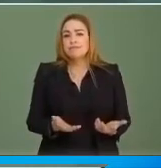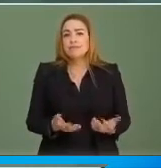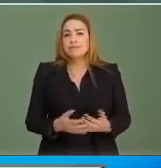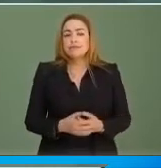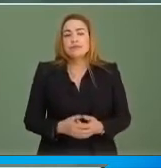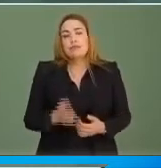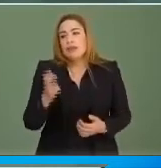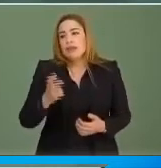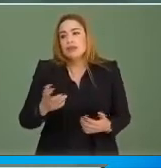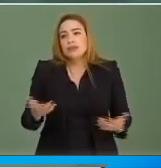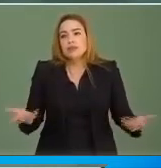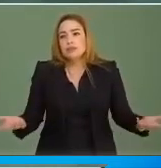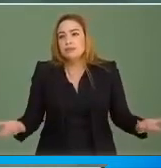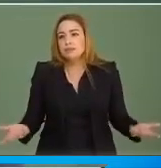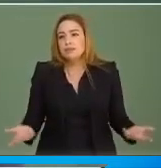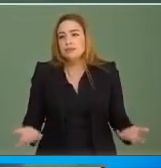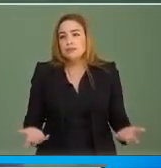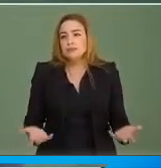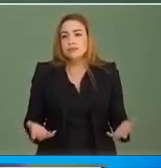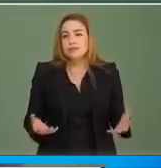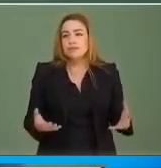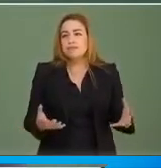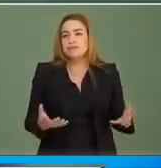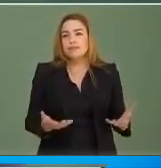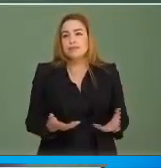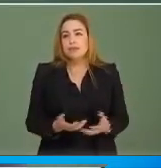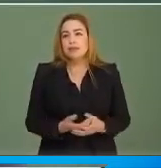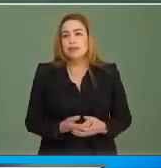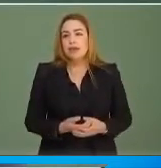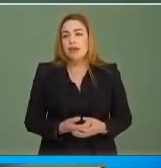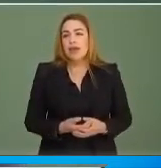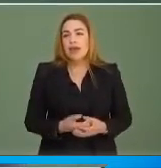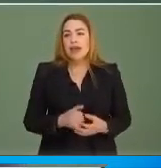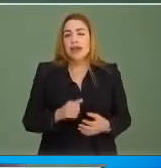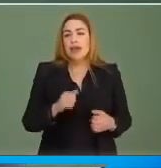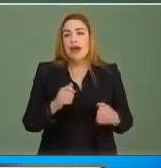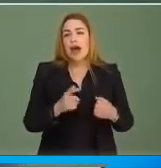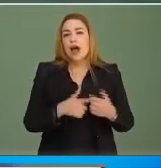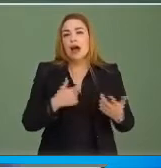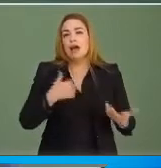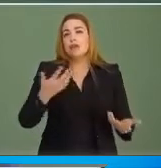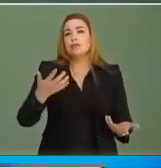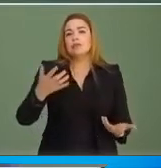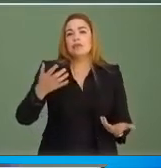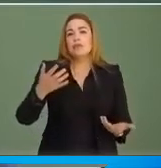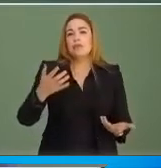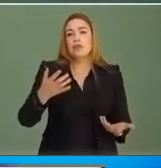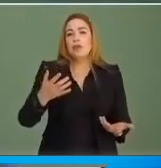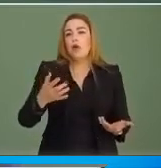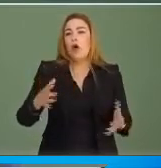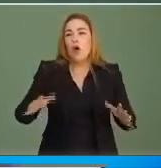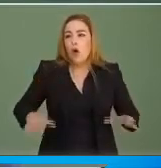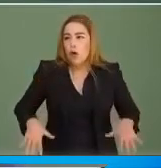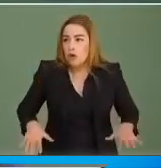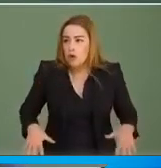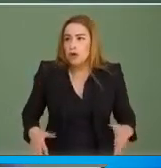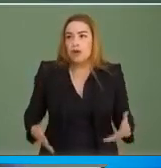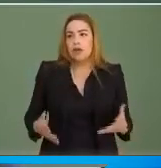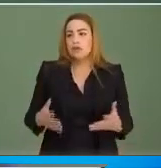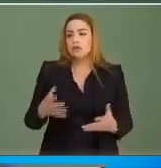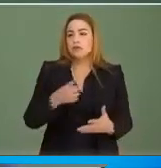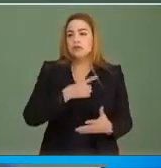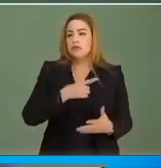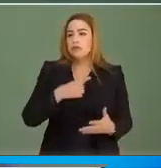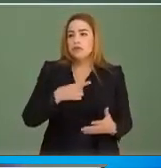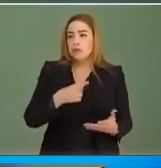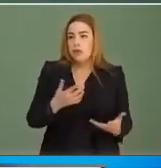ayer se asesinó a un líder opositor de la termoeléctrica en Morelos. Se investigará para esclarecer este crimen lamentable. Se continuará con el proceso